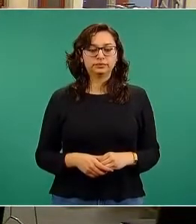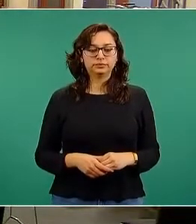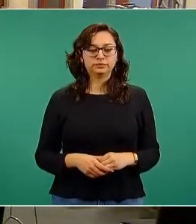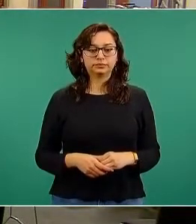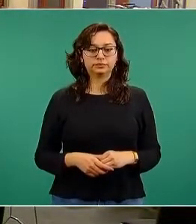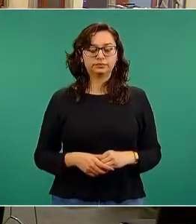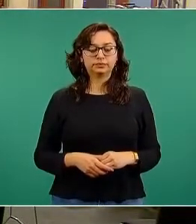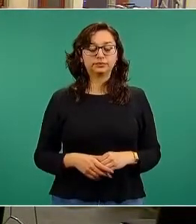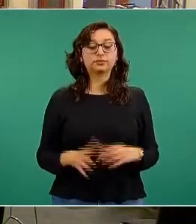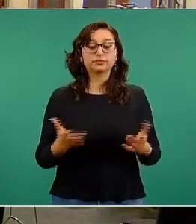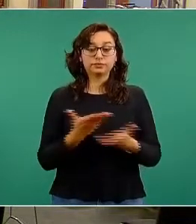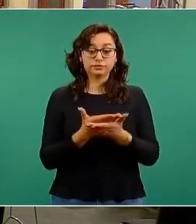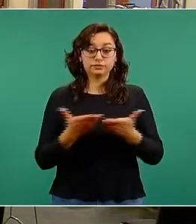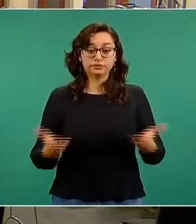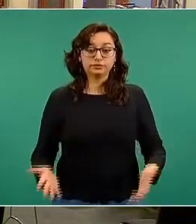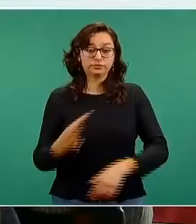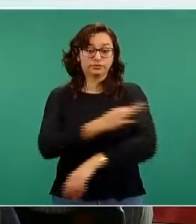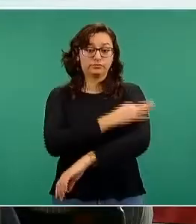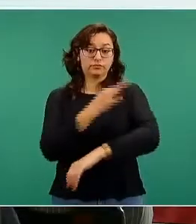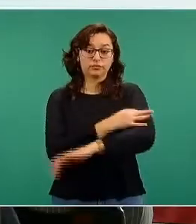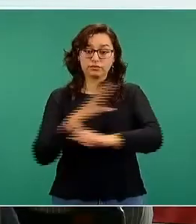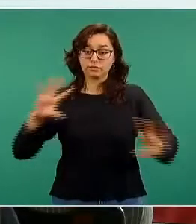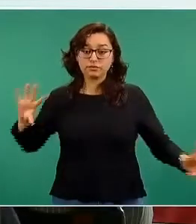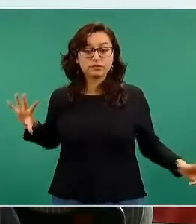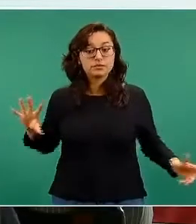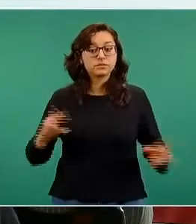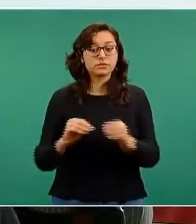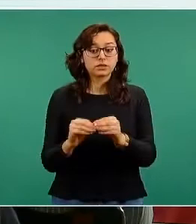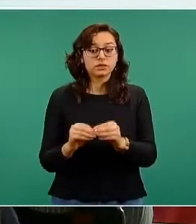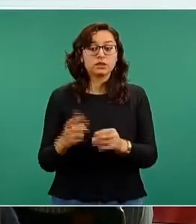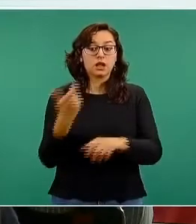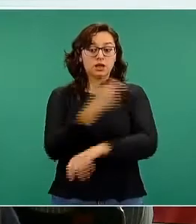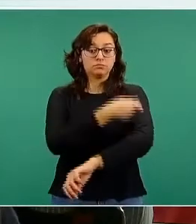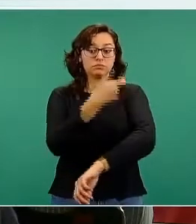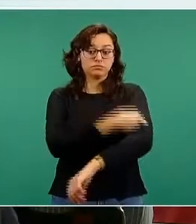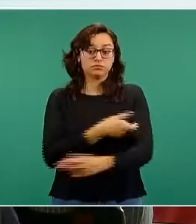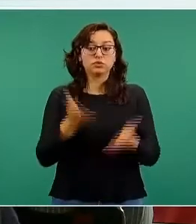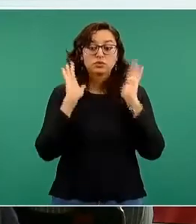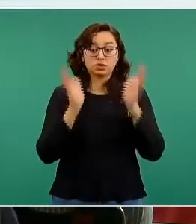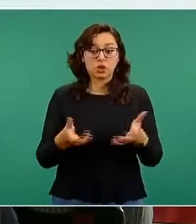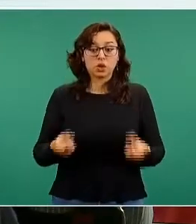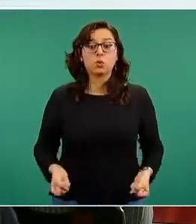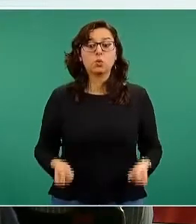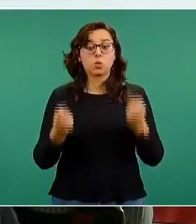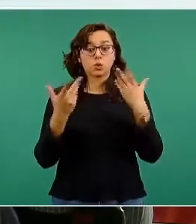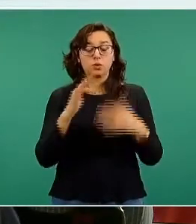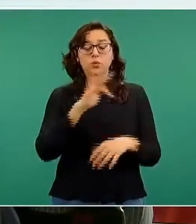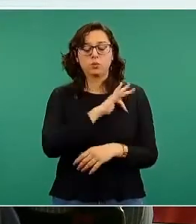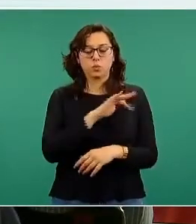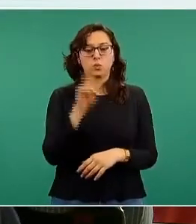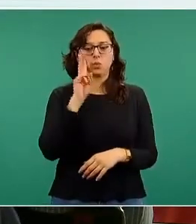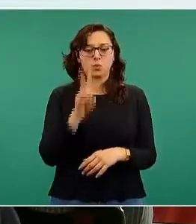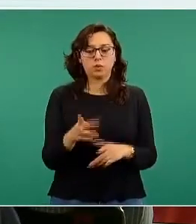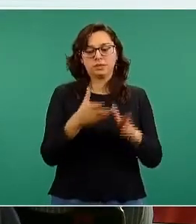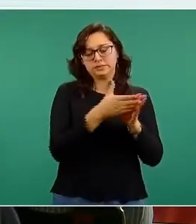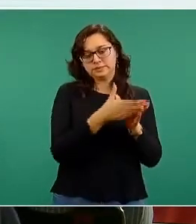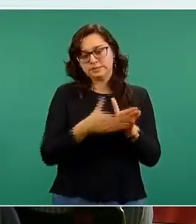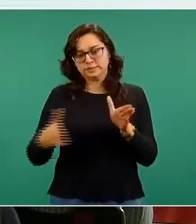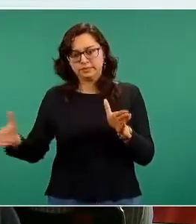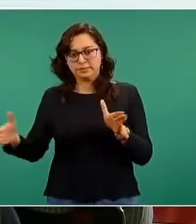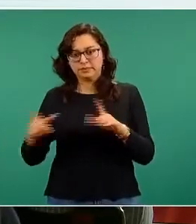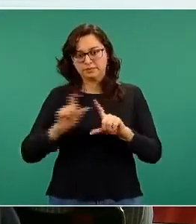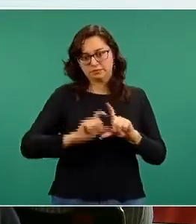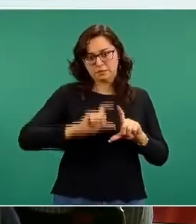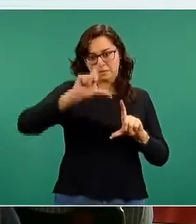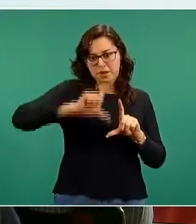tenemos lo que se ha puesto de vacunas y los días en los que arrancó la fase de expansión son